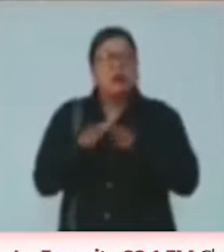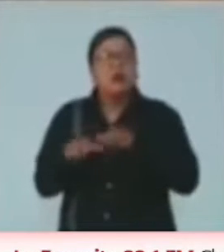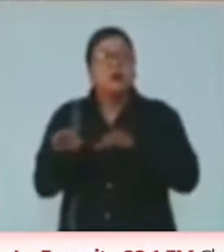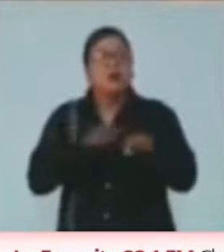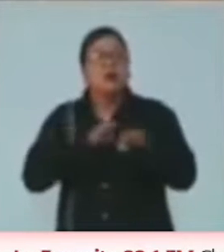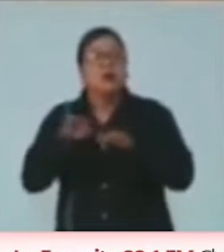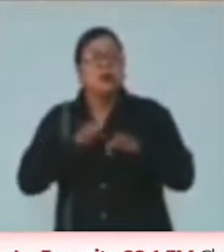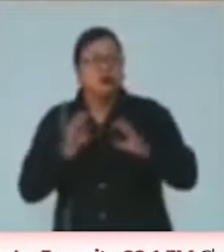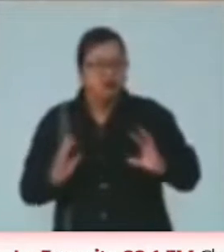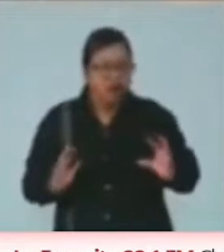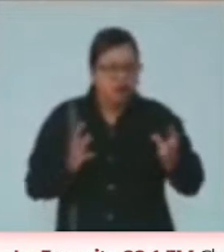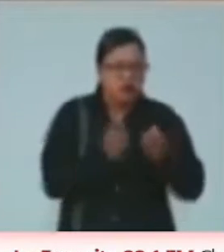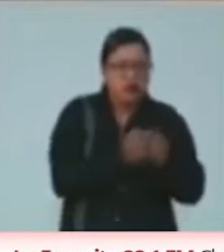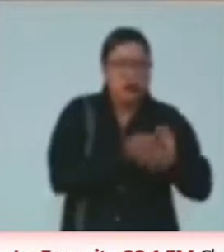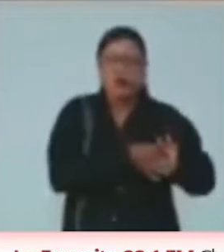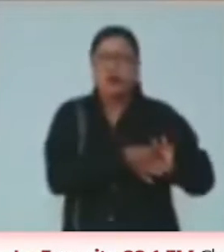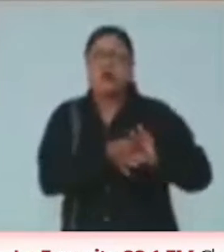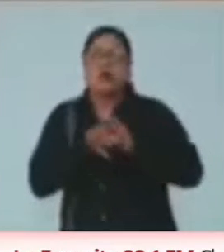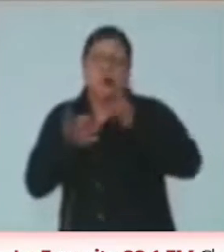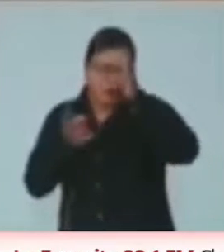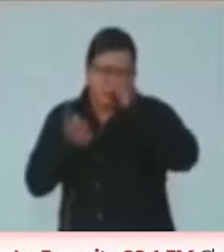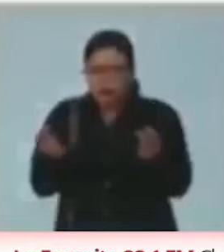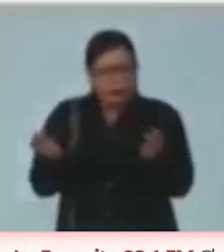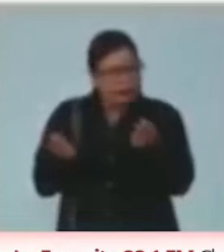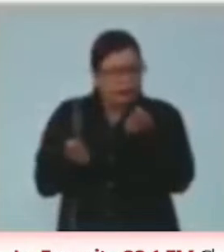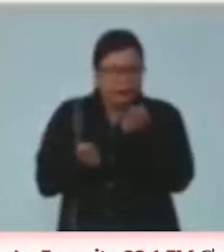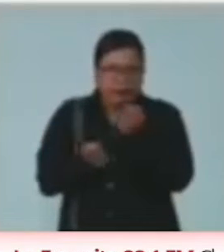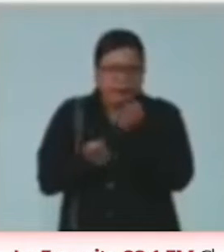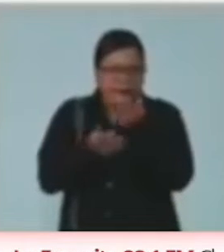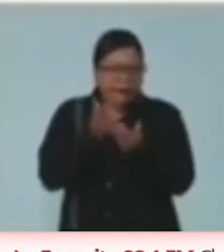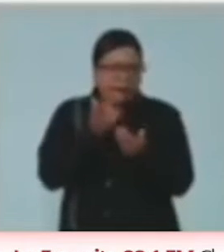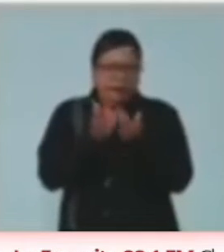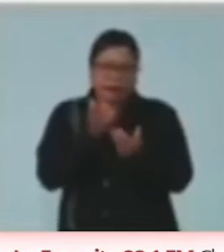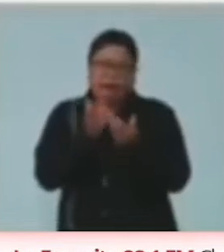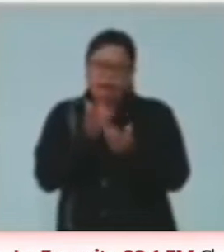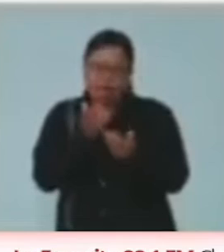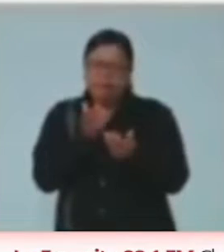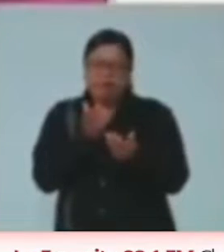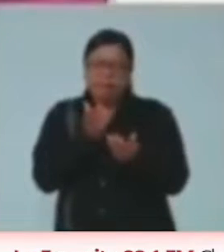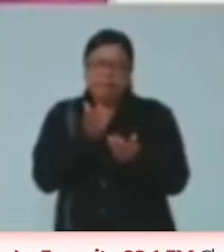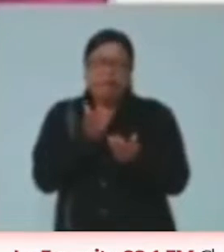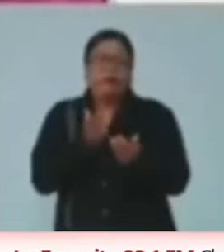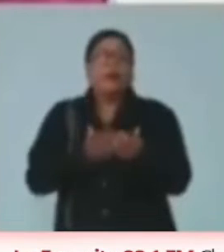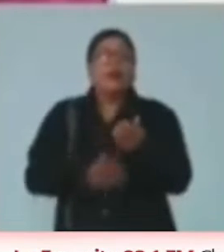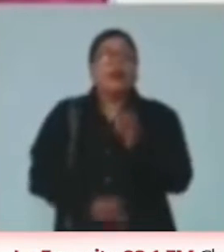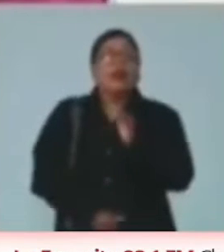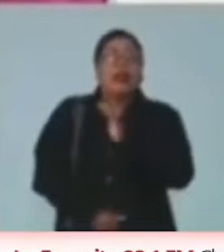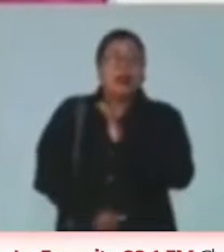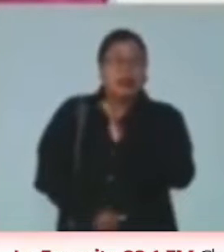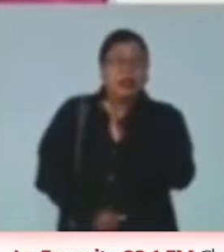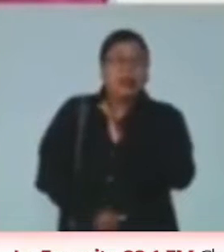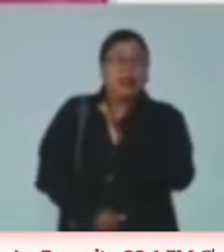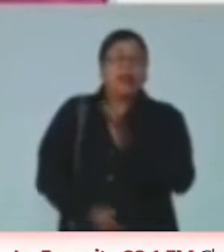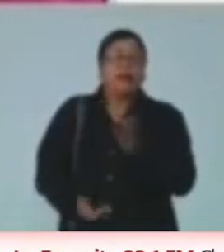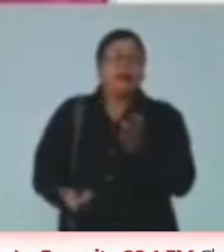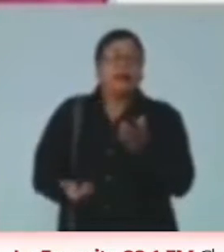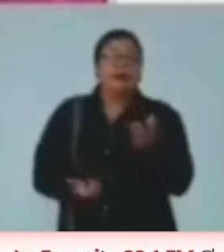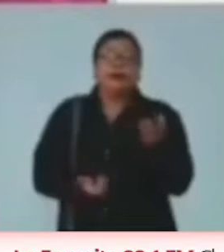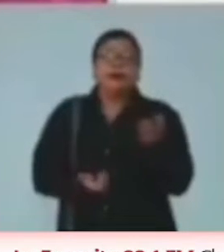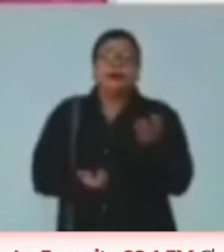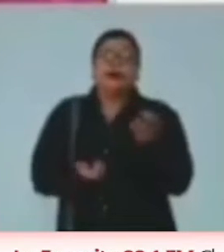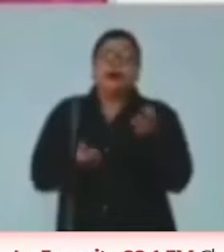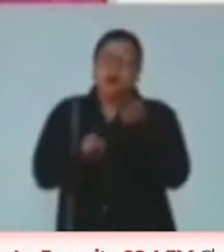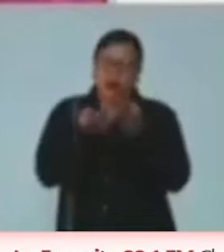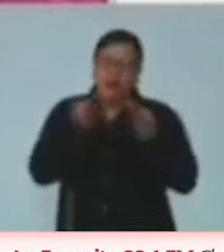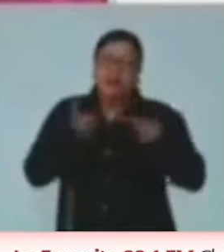a estas conflagraciones. Eso dijo el gobernador. Sí, fueron algunos manifestantes a